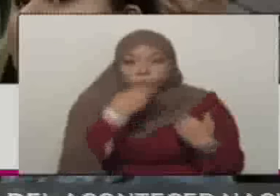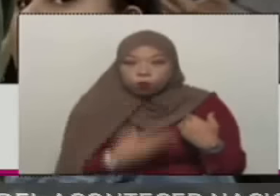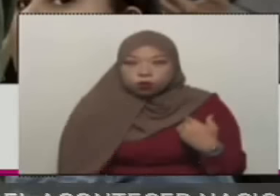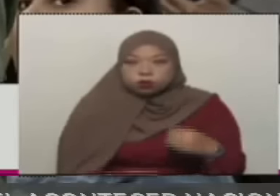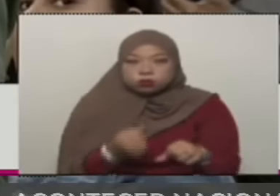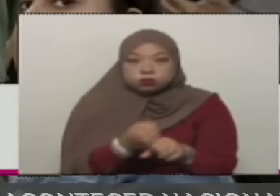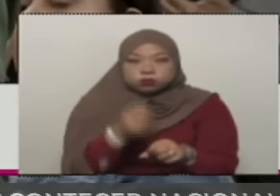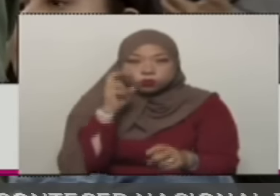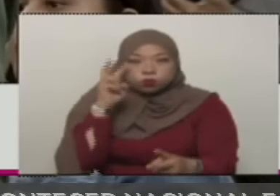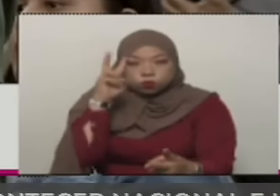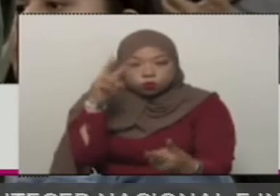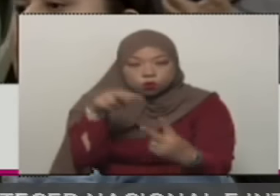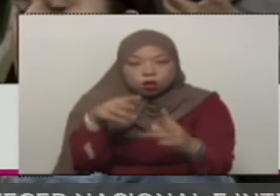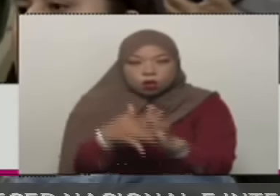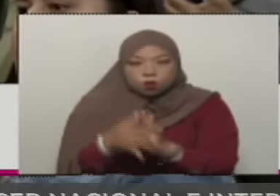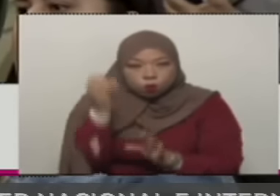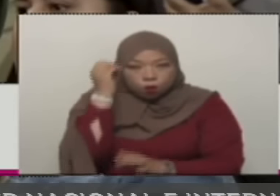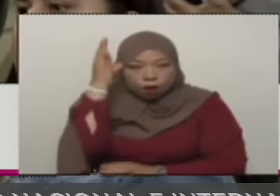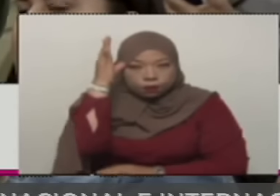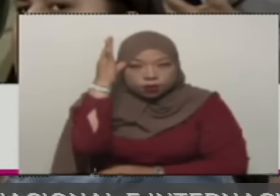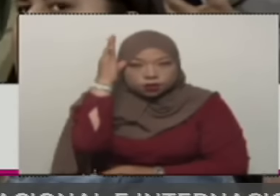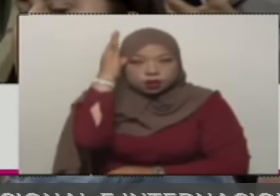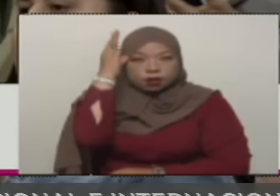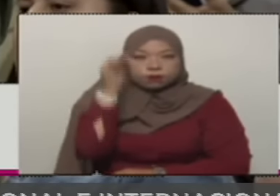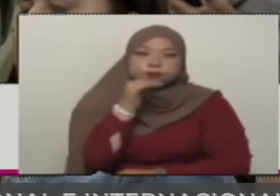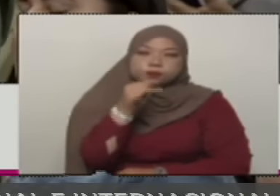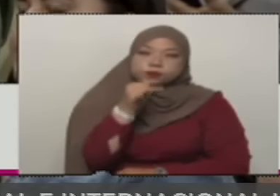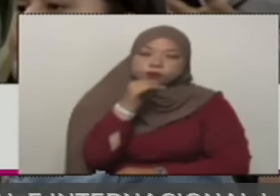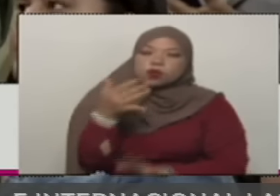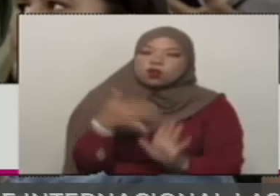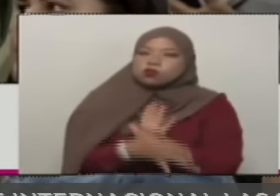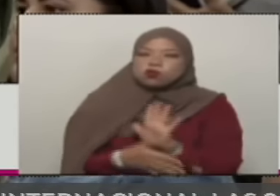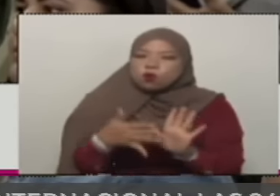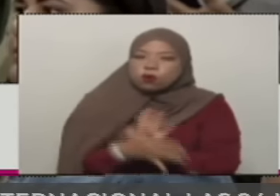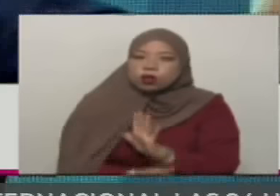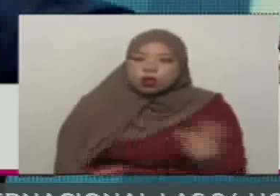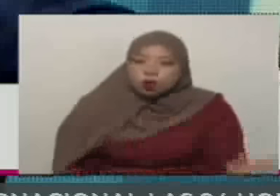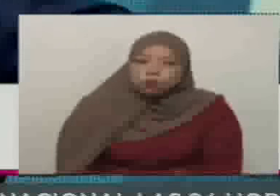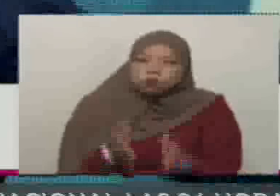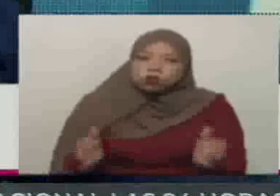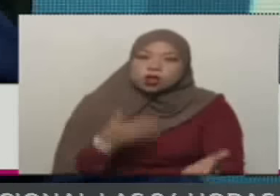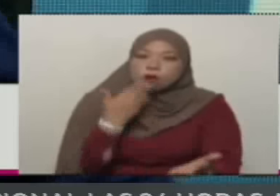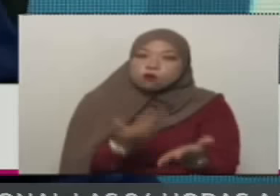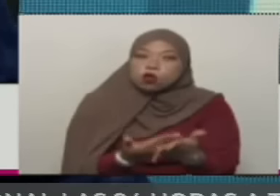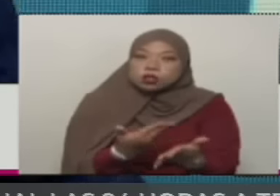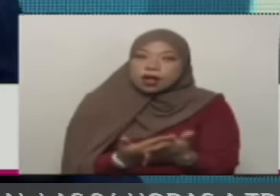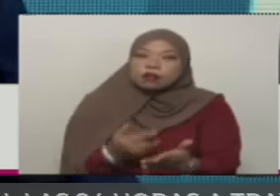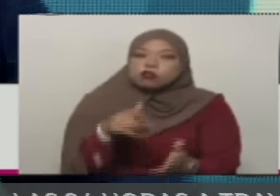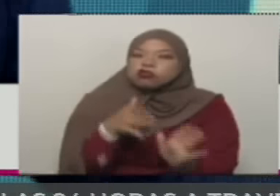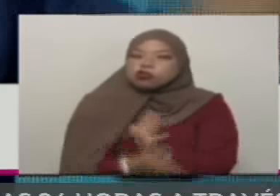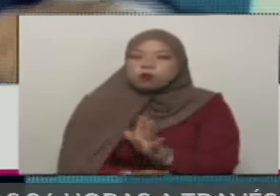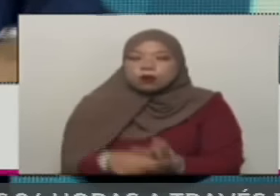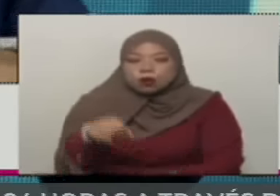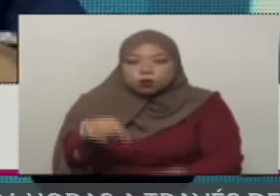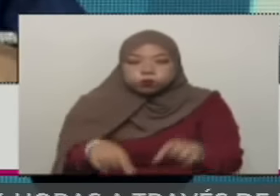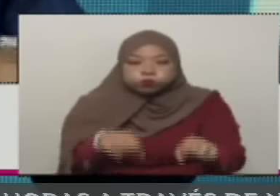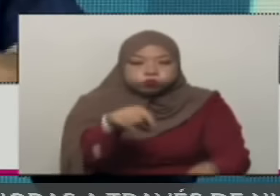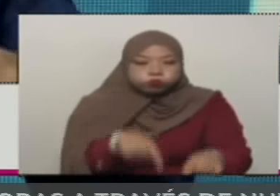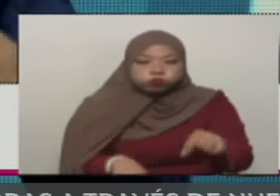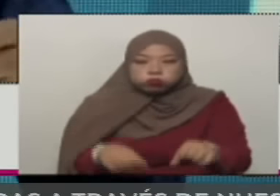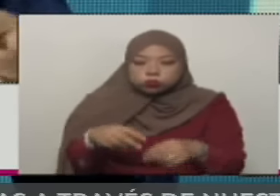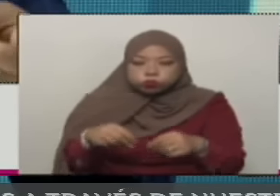la visión que tú tienes y tu capacidad gigantesca para impulsar este proyecto, porque además, en el caso de